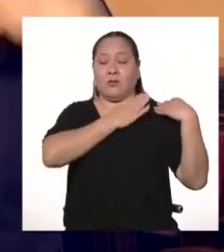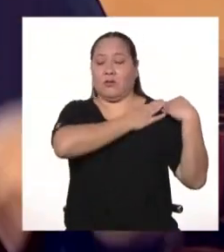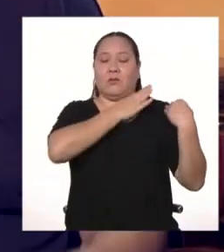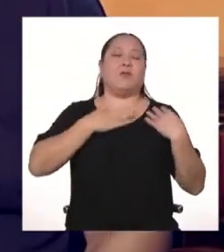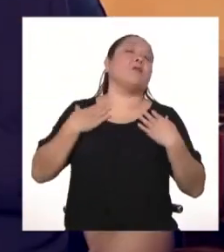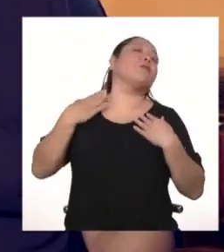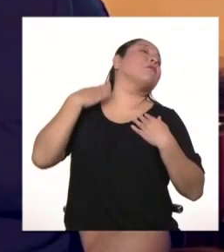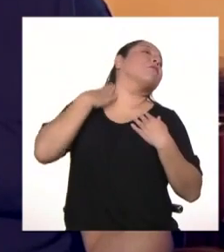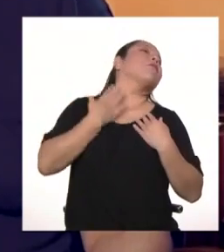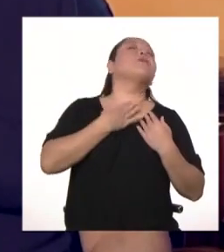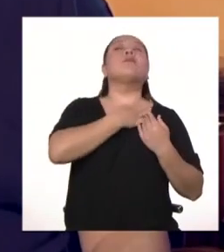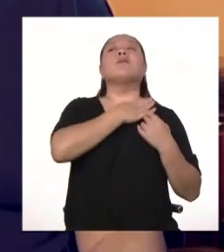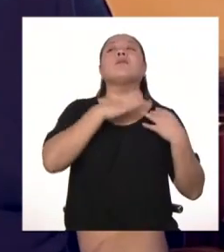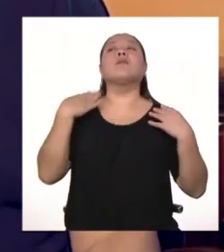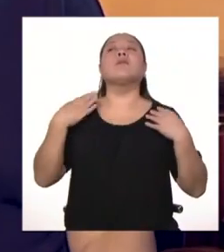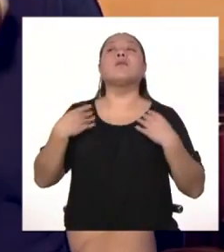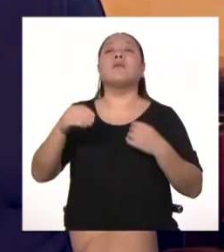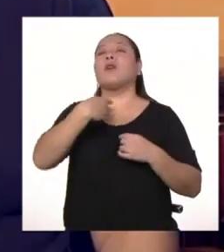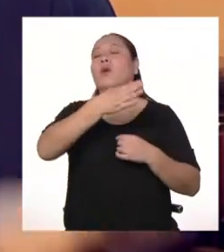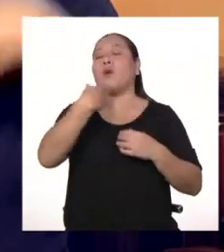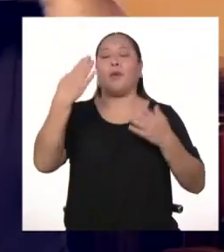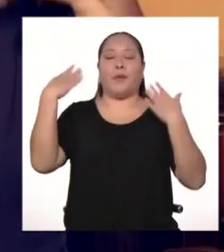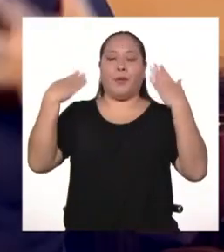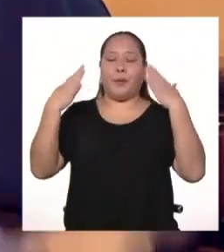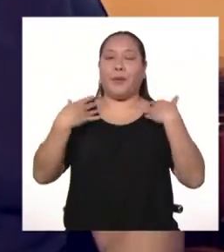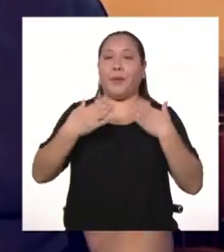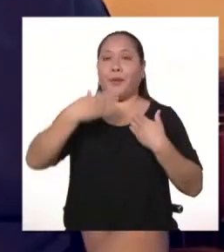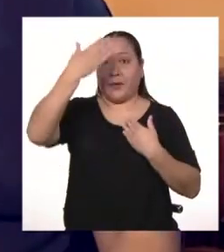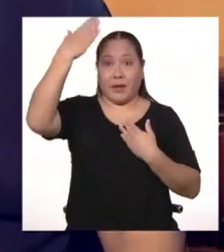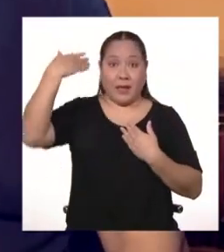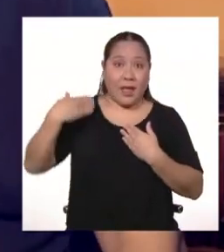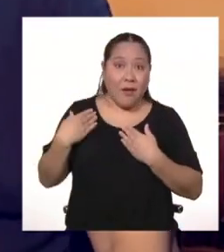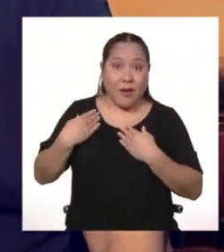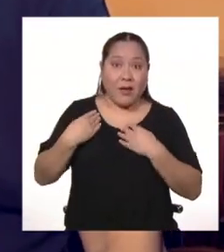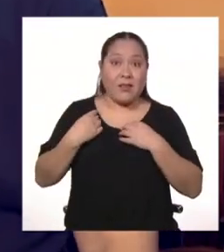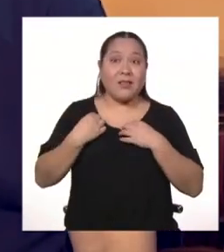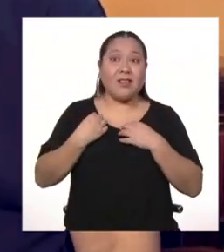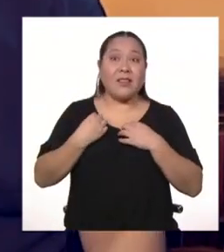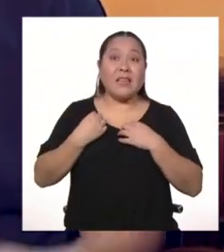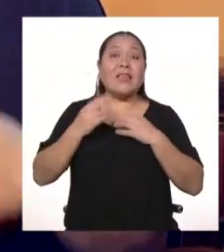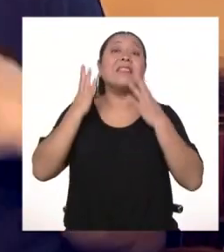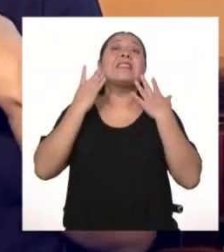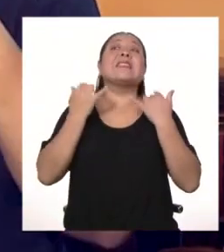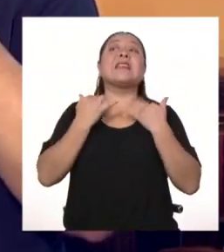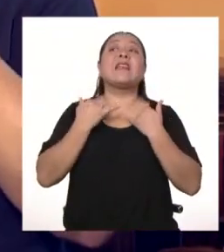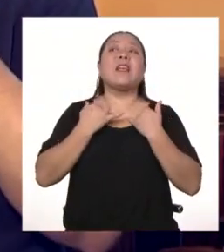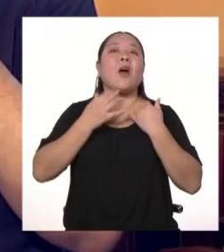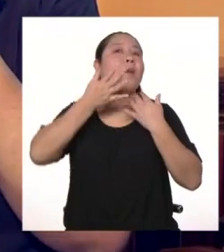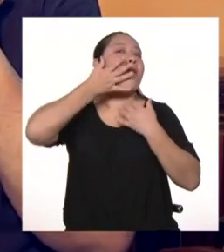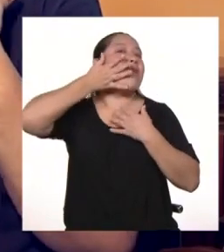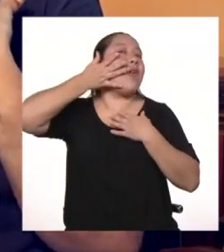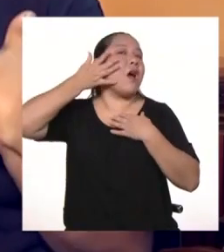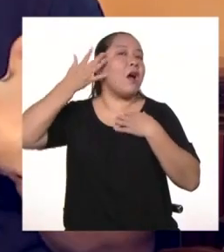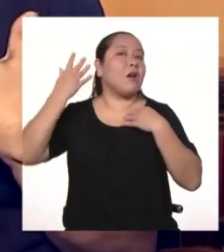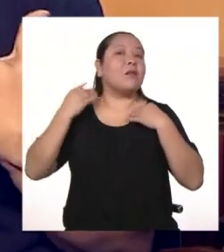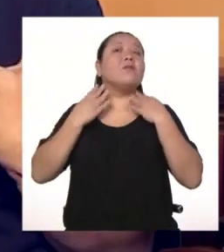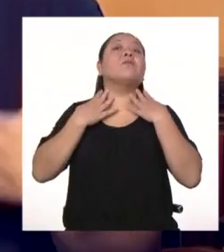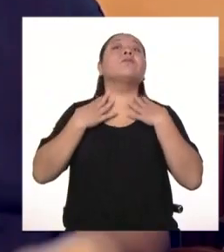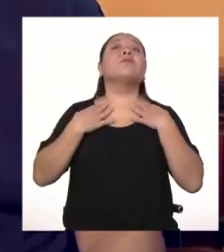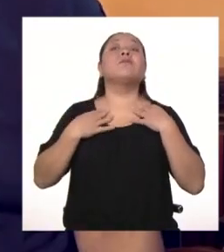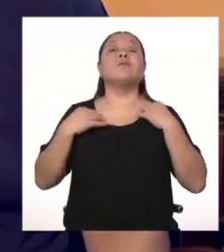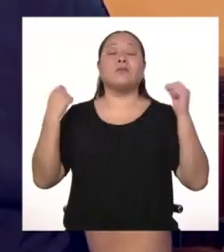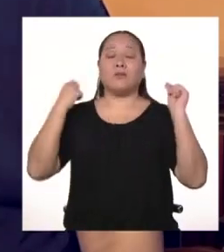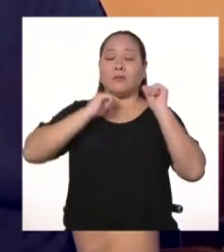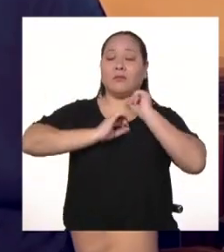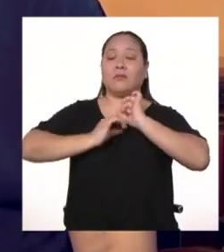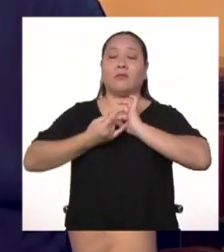hombros, etc. Y luego con un abanico se sacaba lo que sobraba y había un aspecto más blanco del señor que iba por la